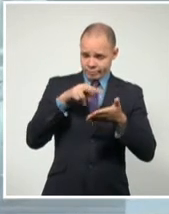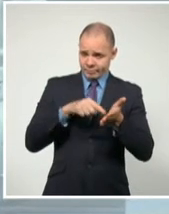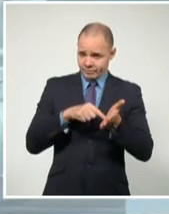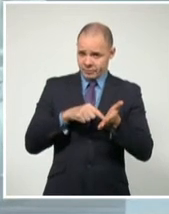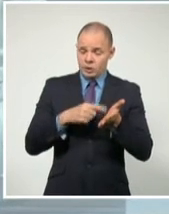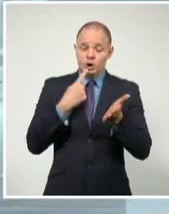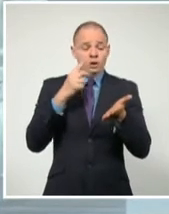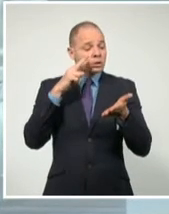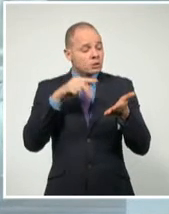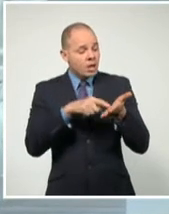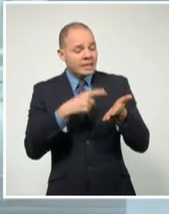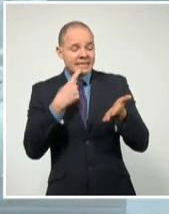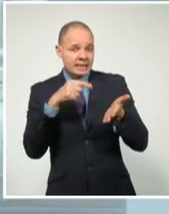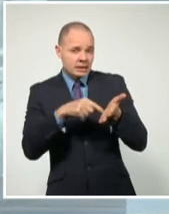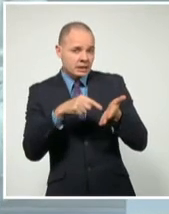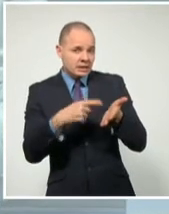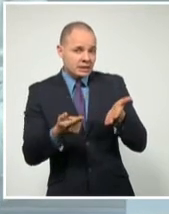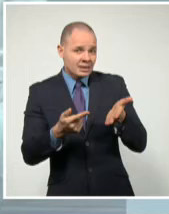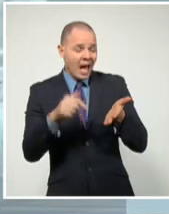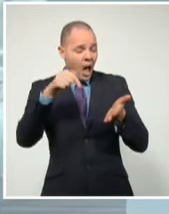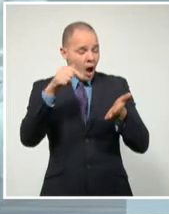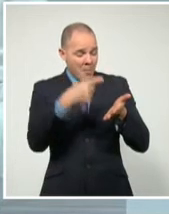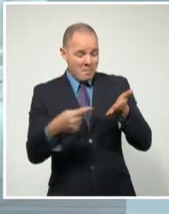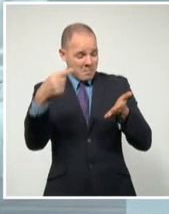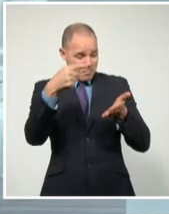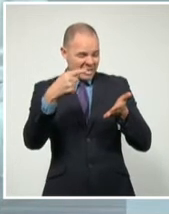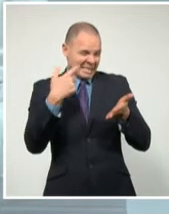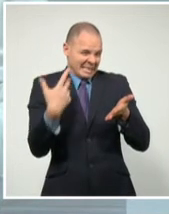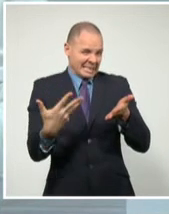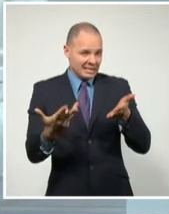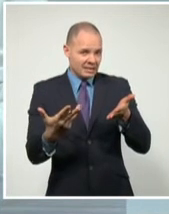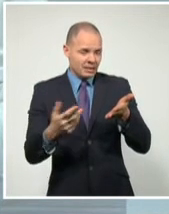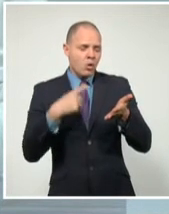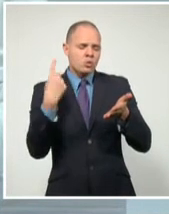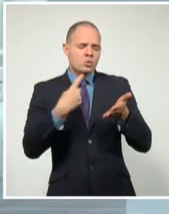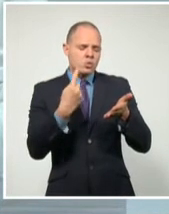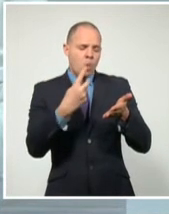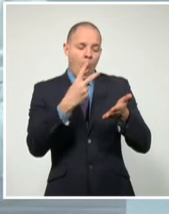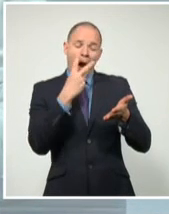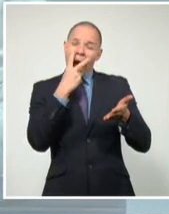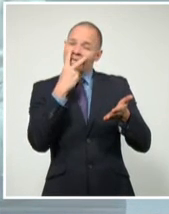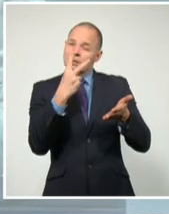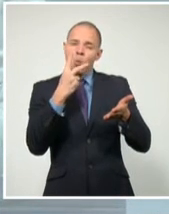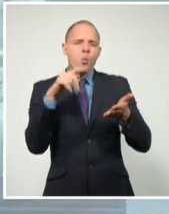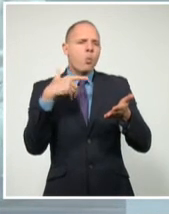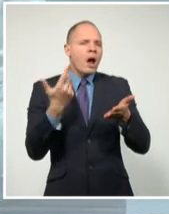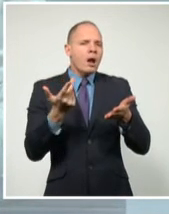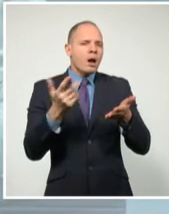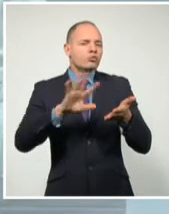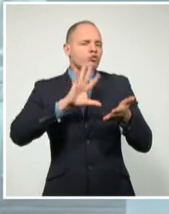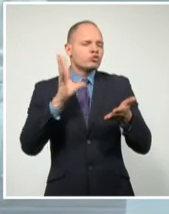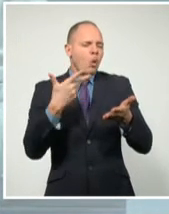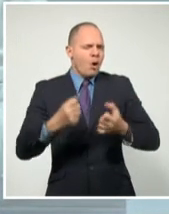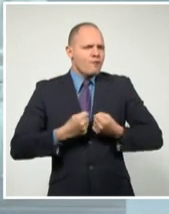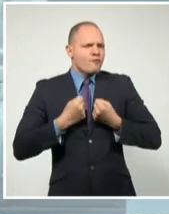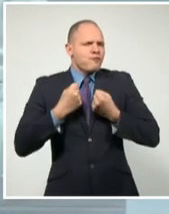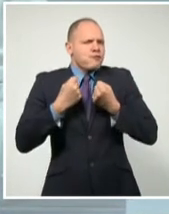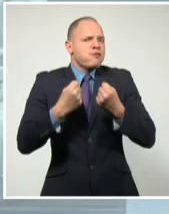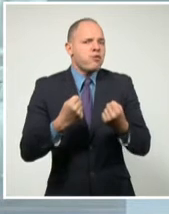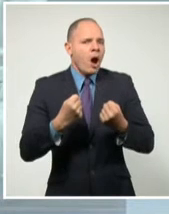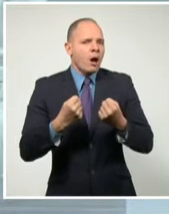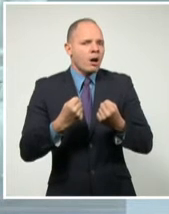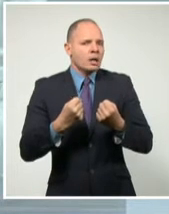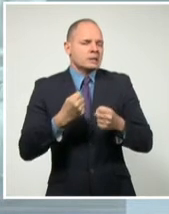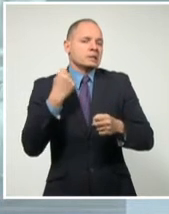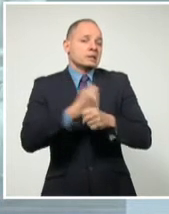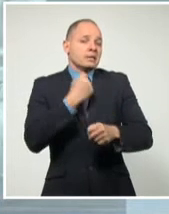problema estratégico principal que tenemos, al que hay que dedicarle todos nuestros esfuerzos. Hay que seguir